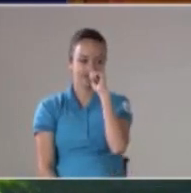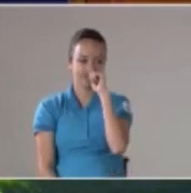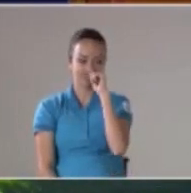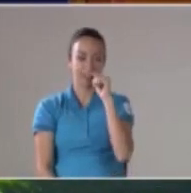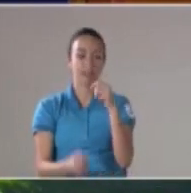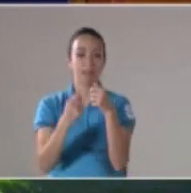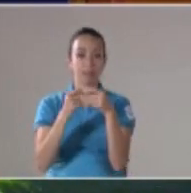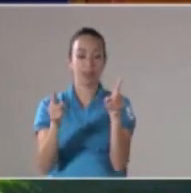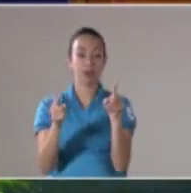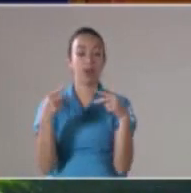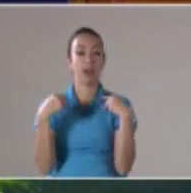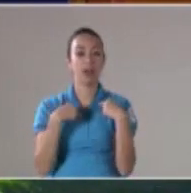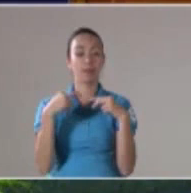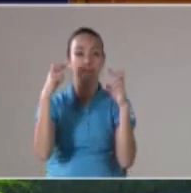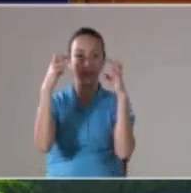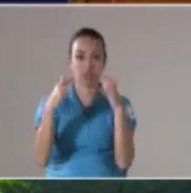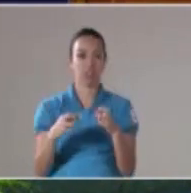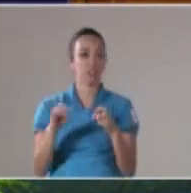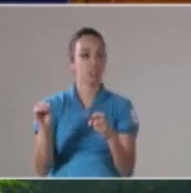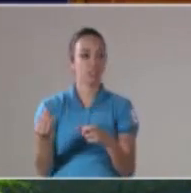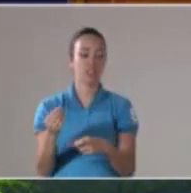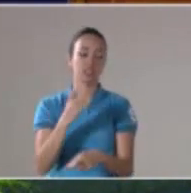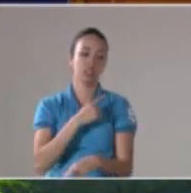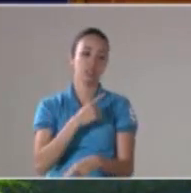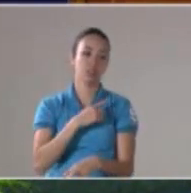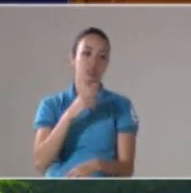Pero hay gente que anda viendo solo cómo se evade.